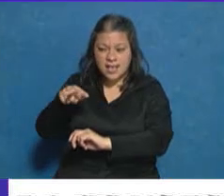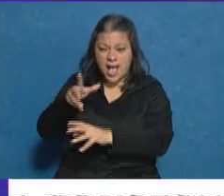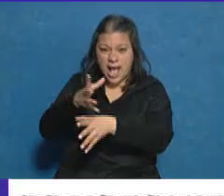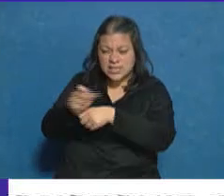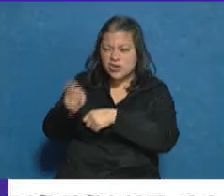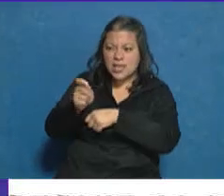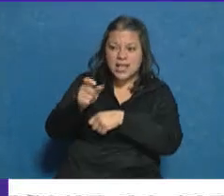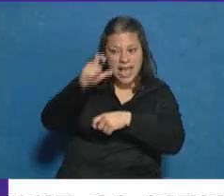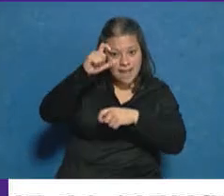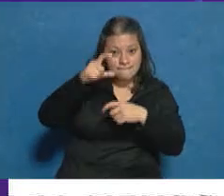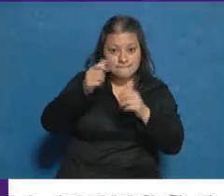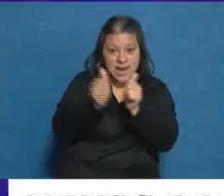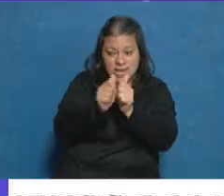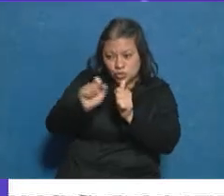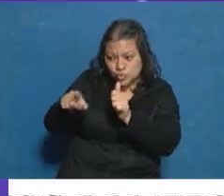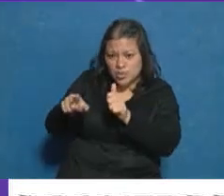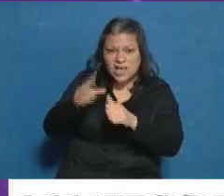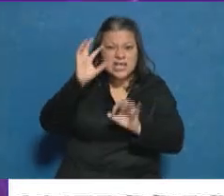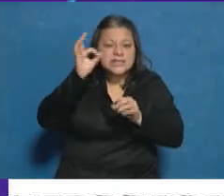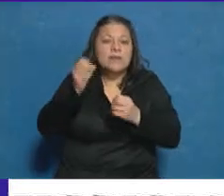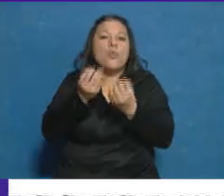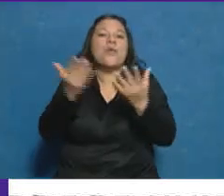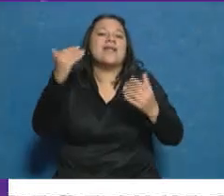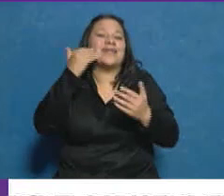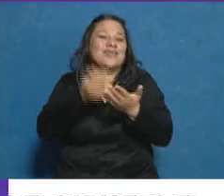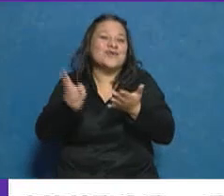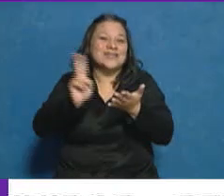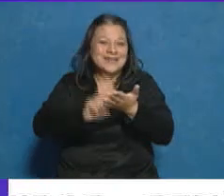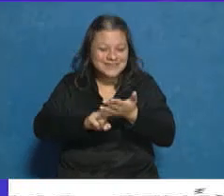su pareja. ¿Qué es lo que se sabe? Juan Manuel, buenas tardes nuevamente.